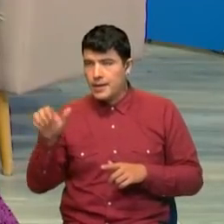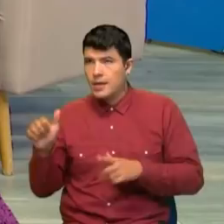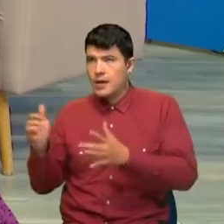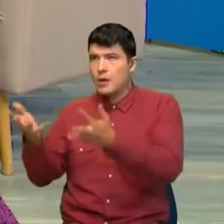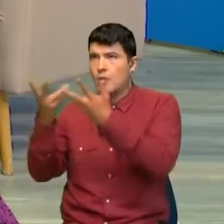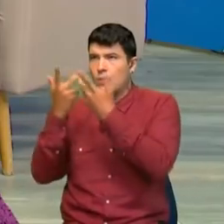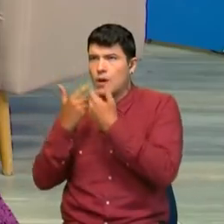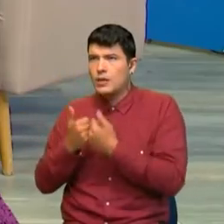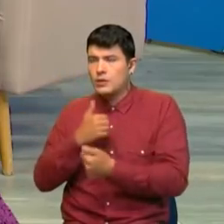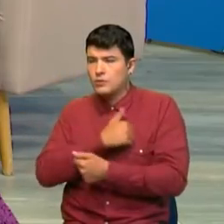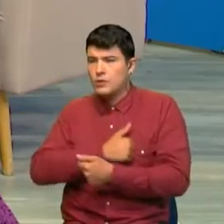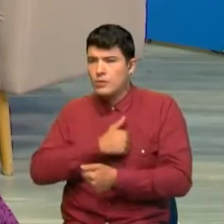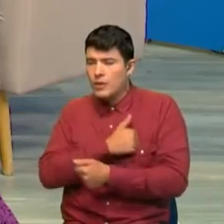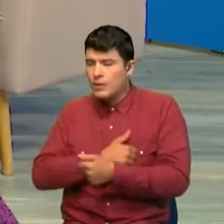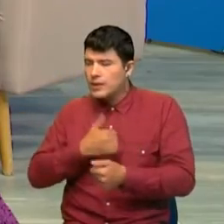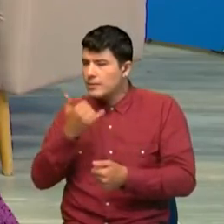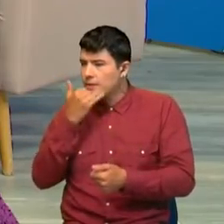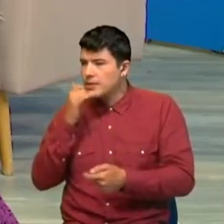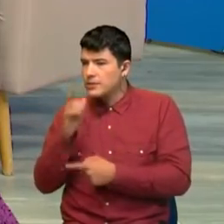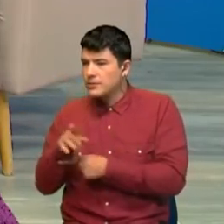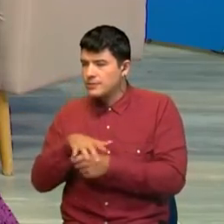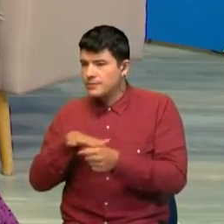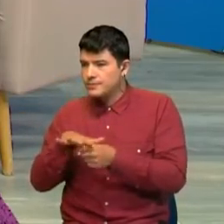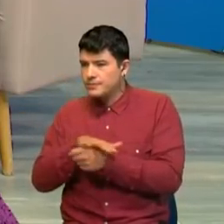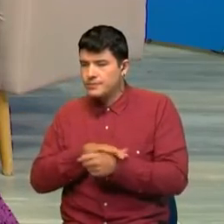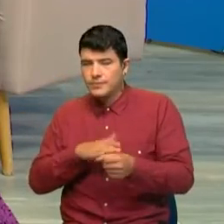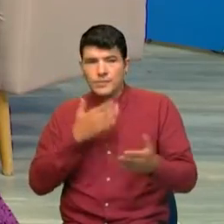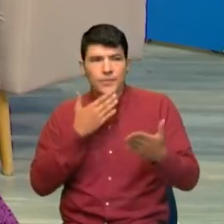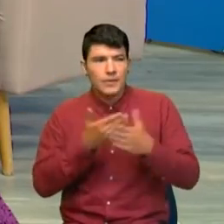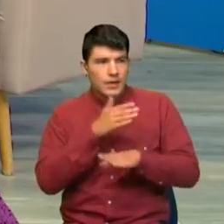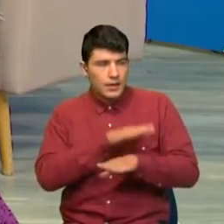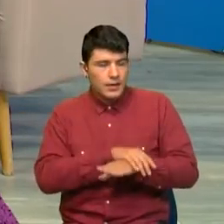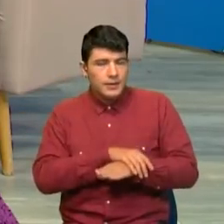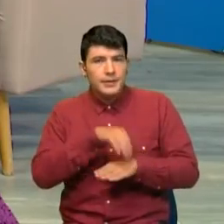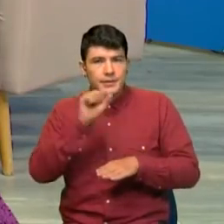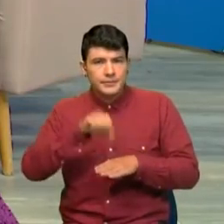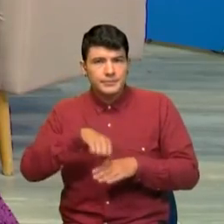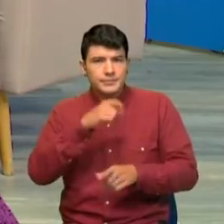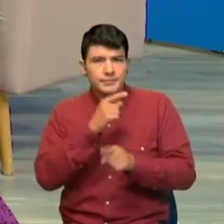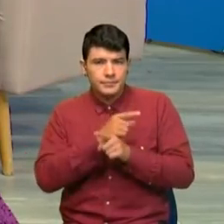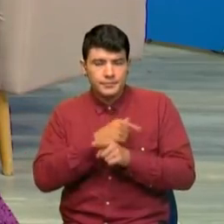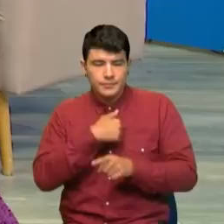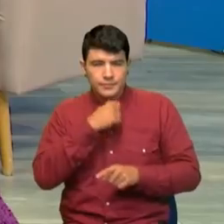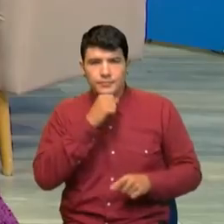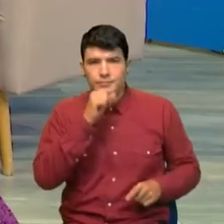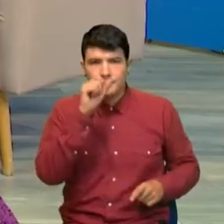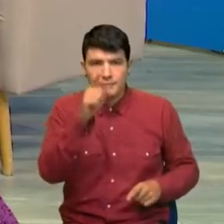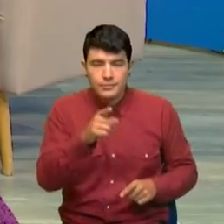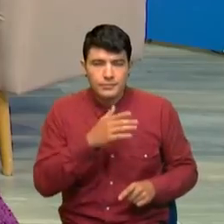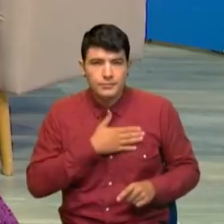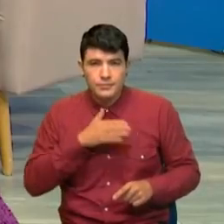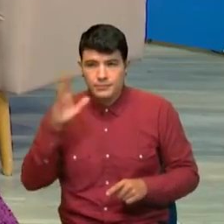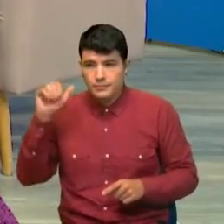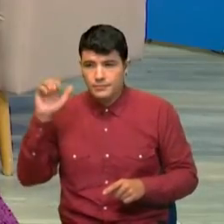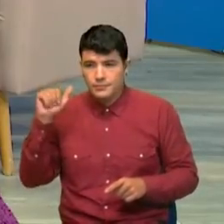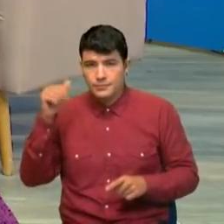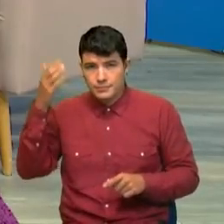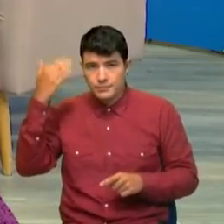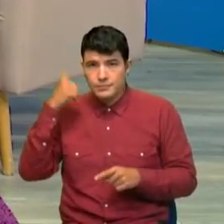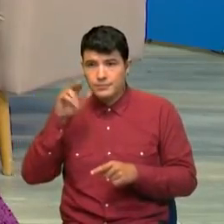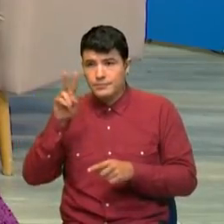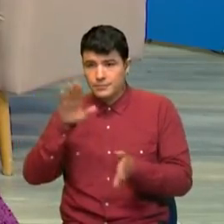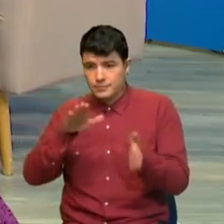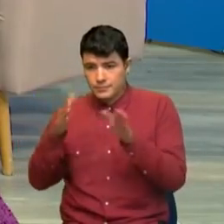Cuéntenos, señora María, buenas tardes. Buenas tardes, ¿cómo están? Muy bien, gracias. Mi pregunta es la siguiente. Mi suegro murió hace